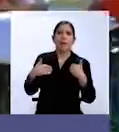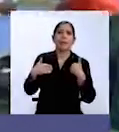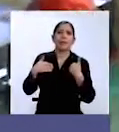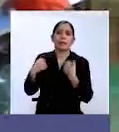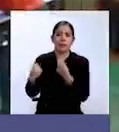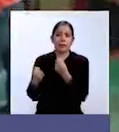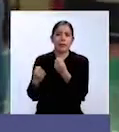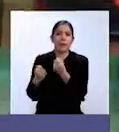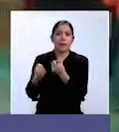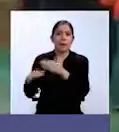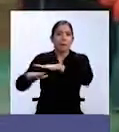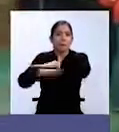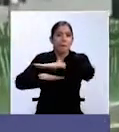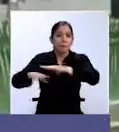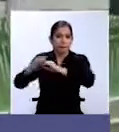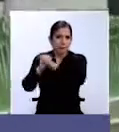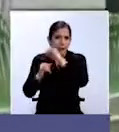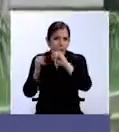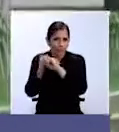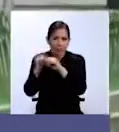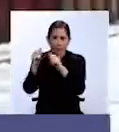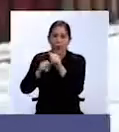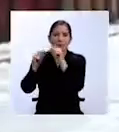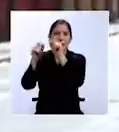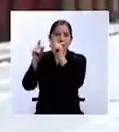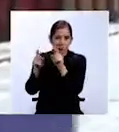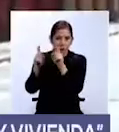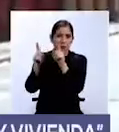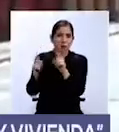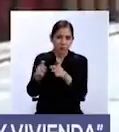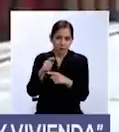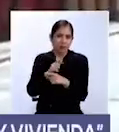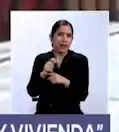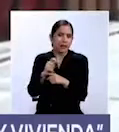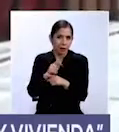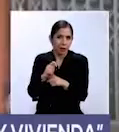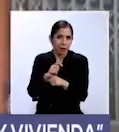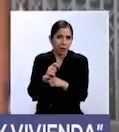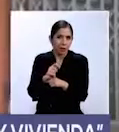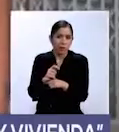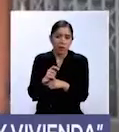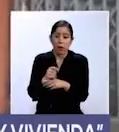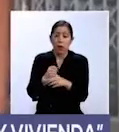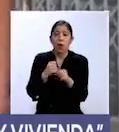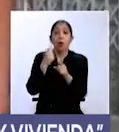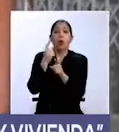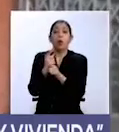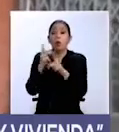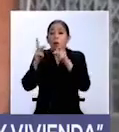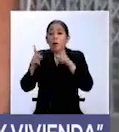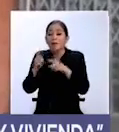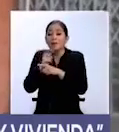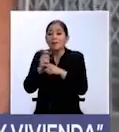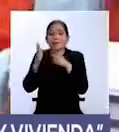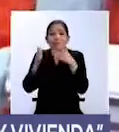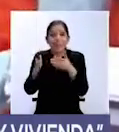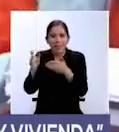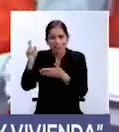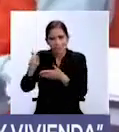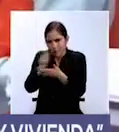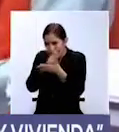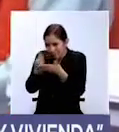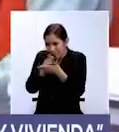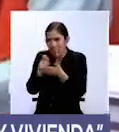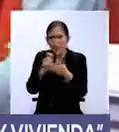cada una de sus preguntas. Es un trabajo técnico que debería ser trabajado solamente por técnicos, no personas con intereses